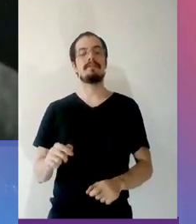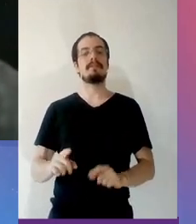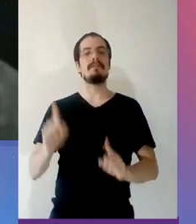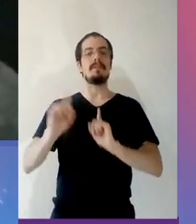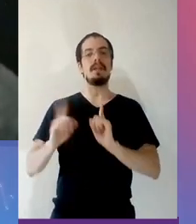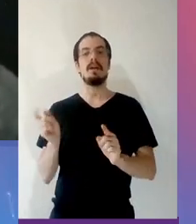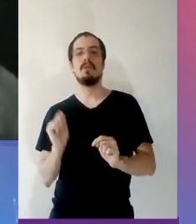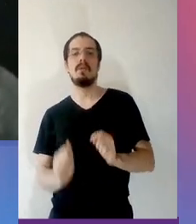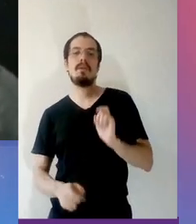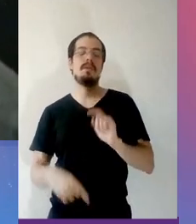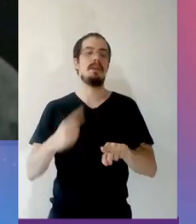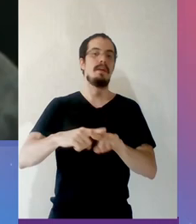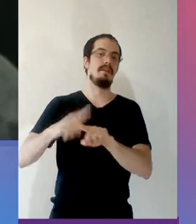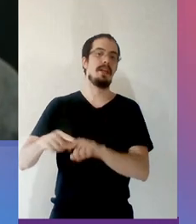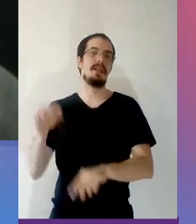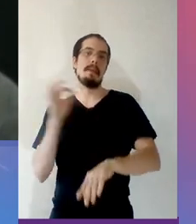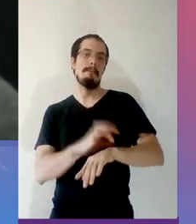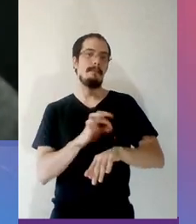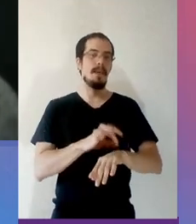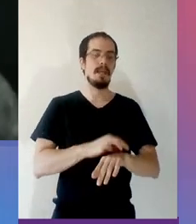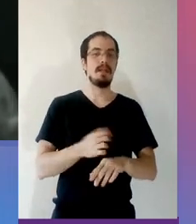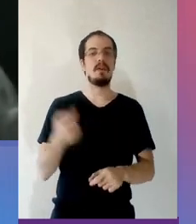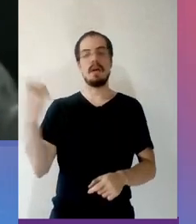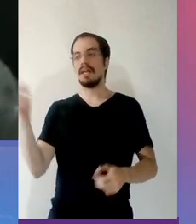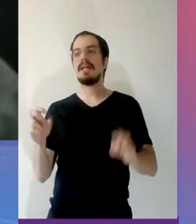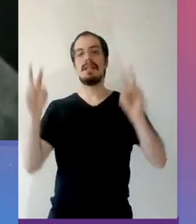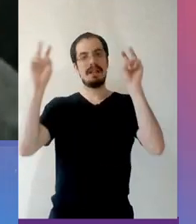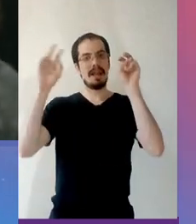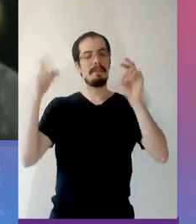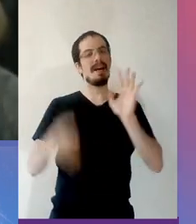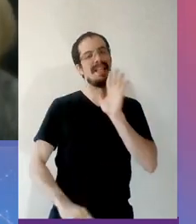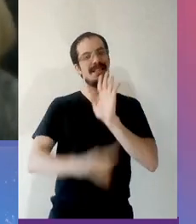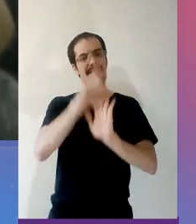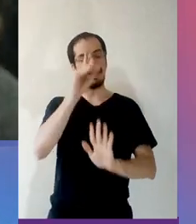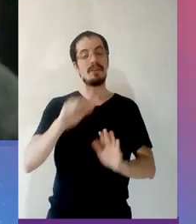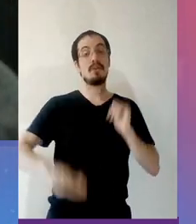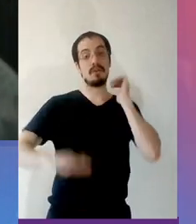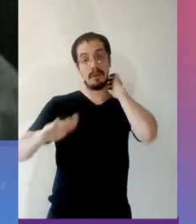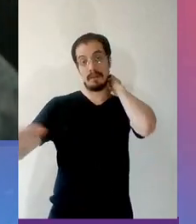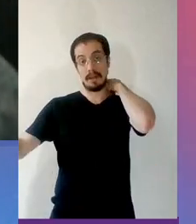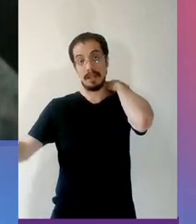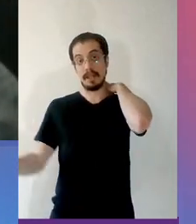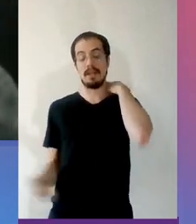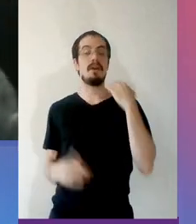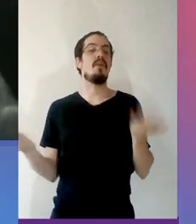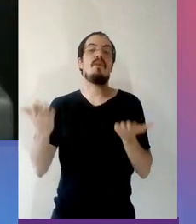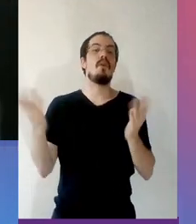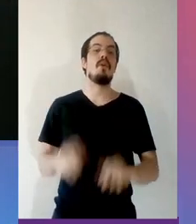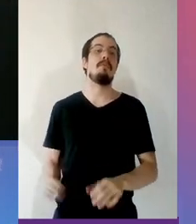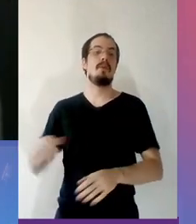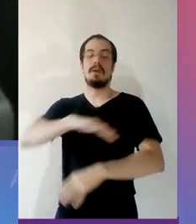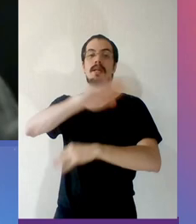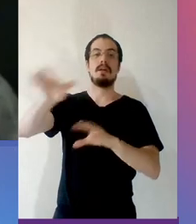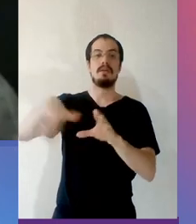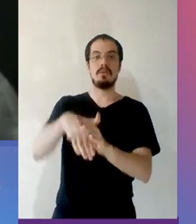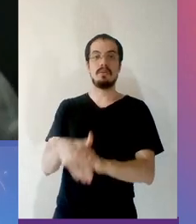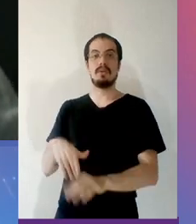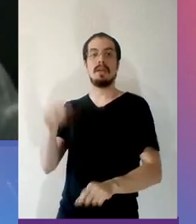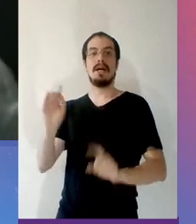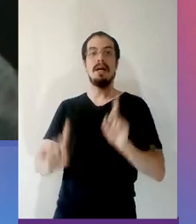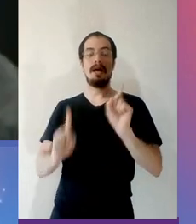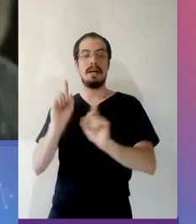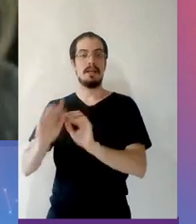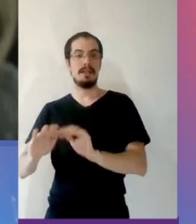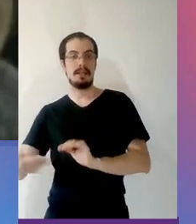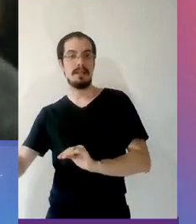del desarrollo infantil, en la temática de la inclusión de niños con discapacidad o de cualquier